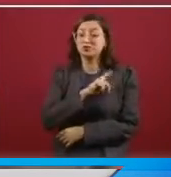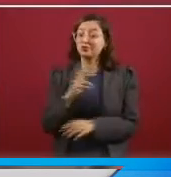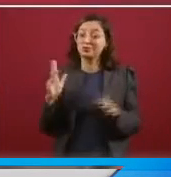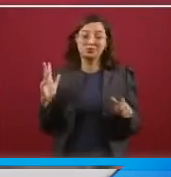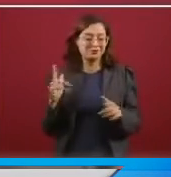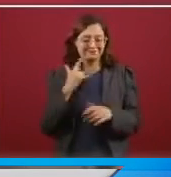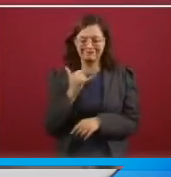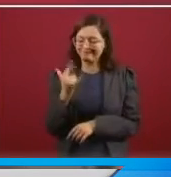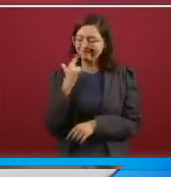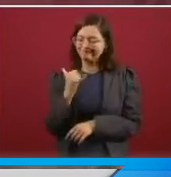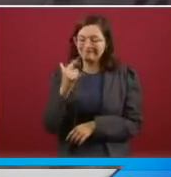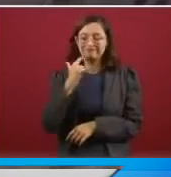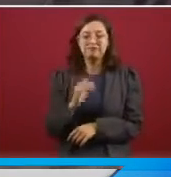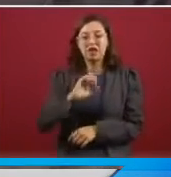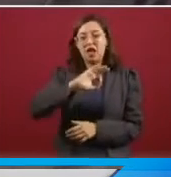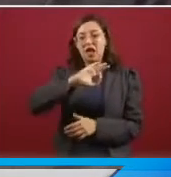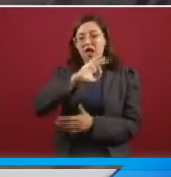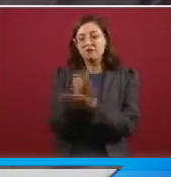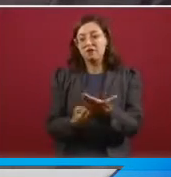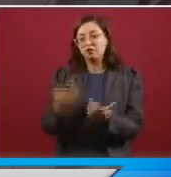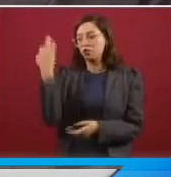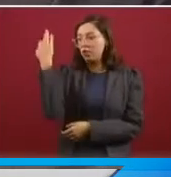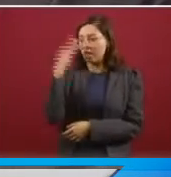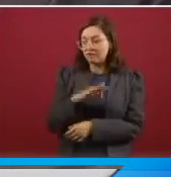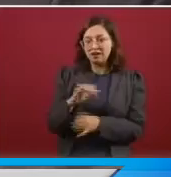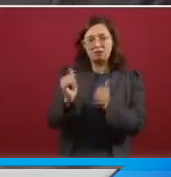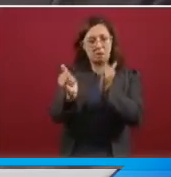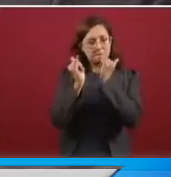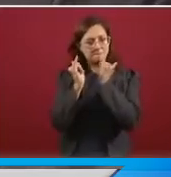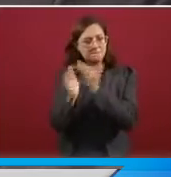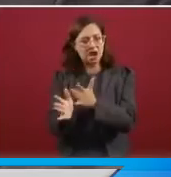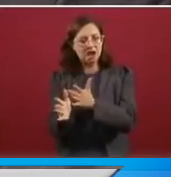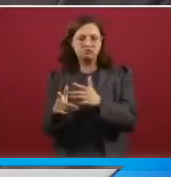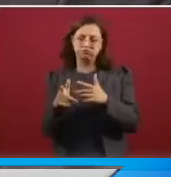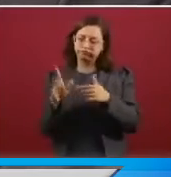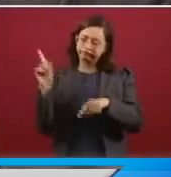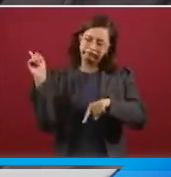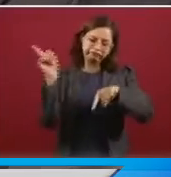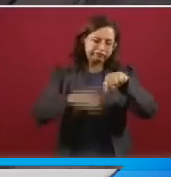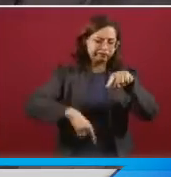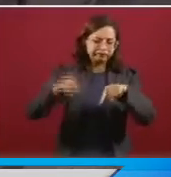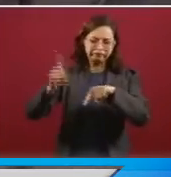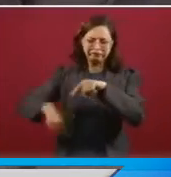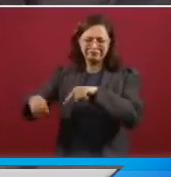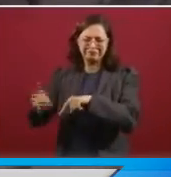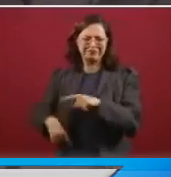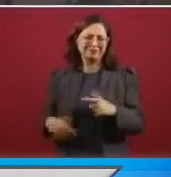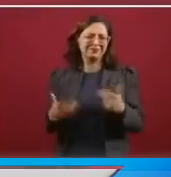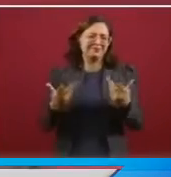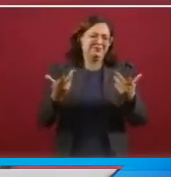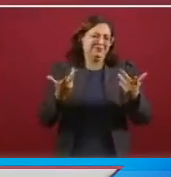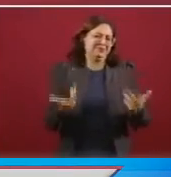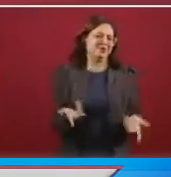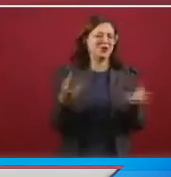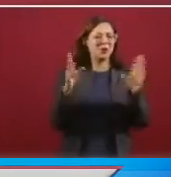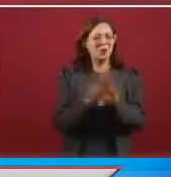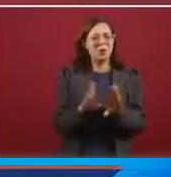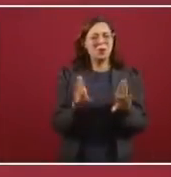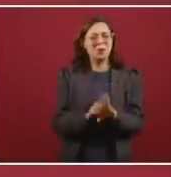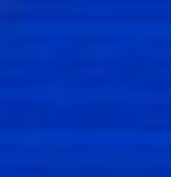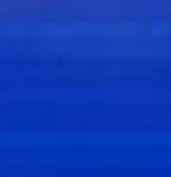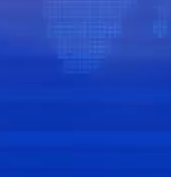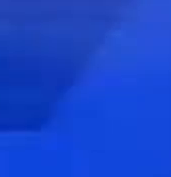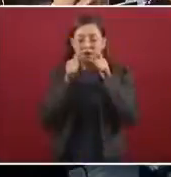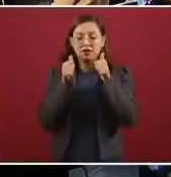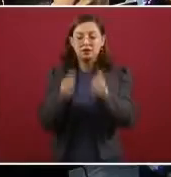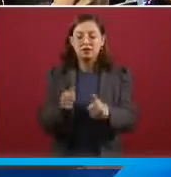con el pago de fianzas y de igual forma se insistirá en la reforma en el Poder Judicial si continúan con la liberación por medio de amparo de delincuentes.